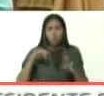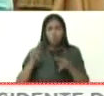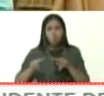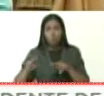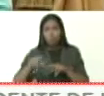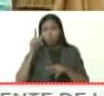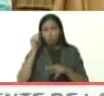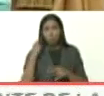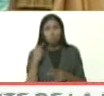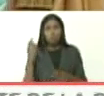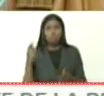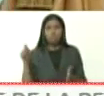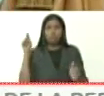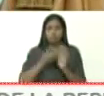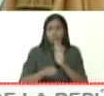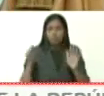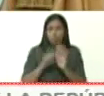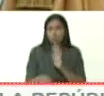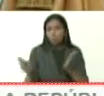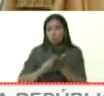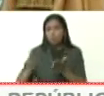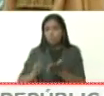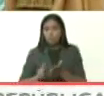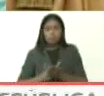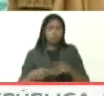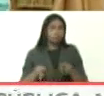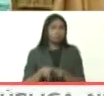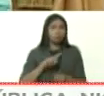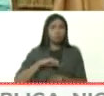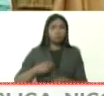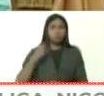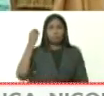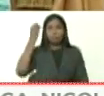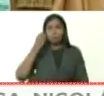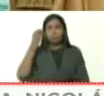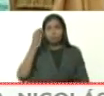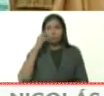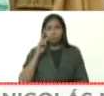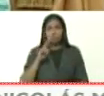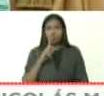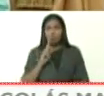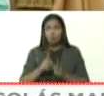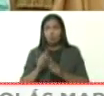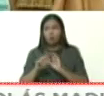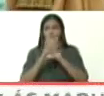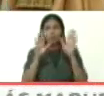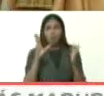niños varias veces. Por eso mi mensaje es muy claro.